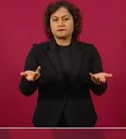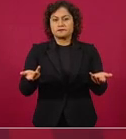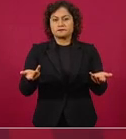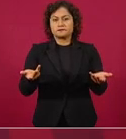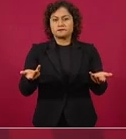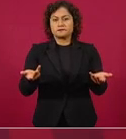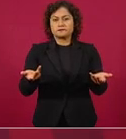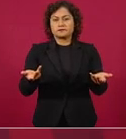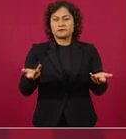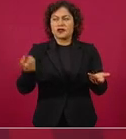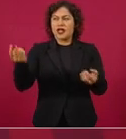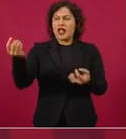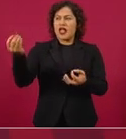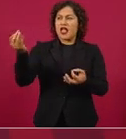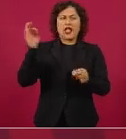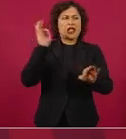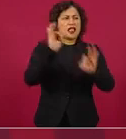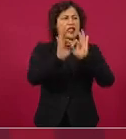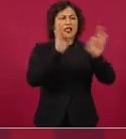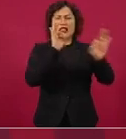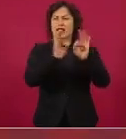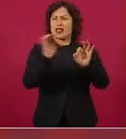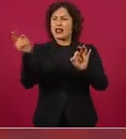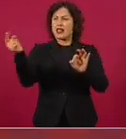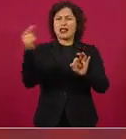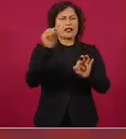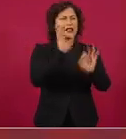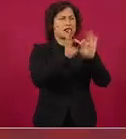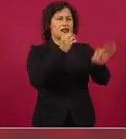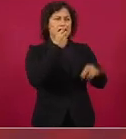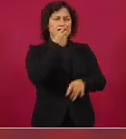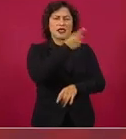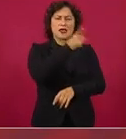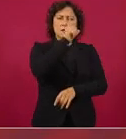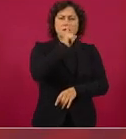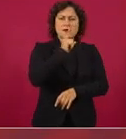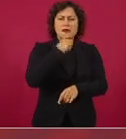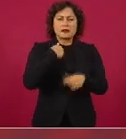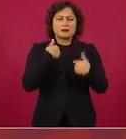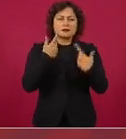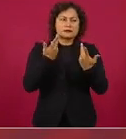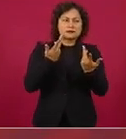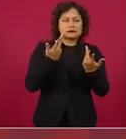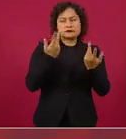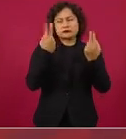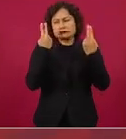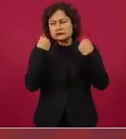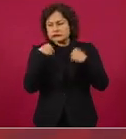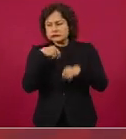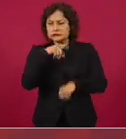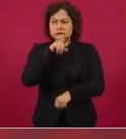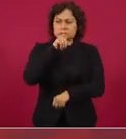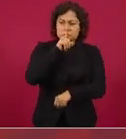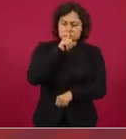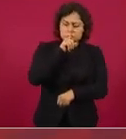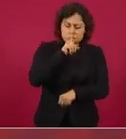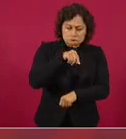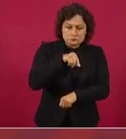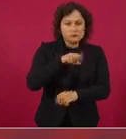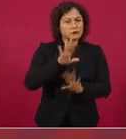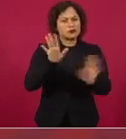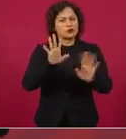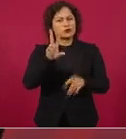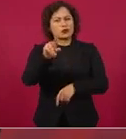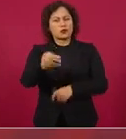desencanto, para desmoralizarse. No, no. Lo que decía el liberal